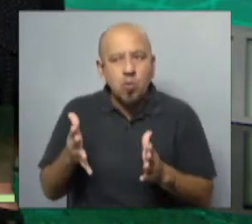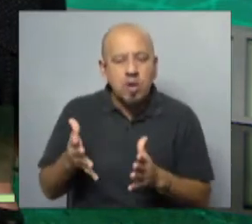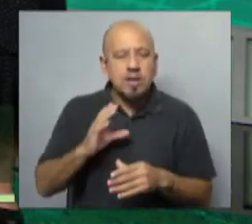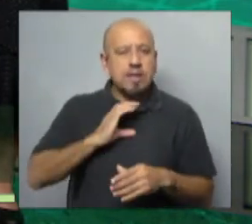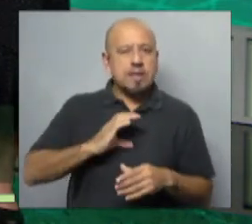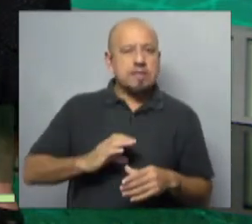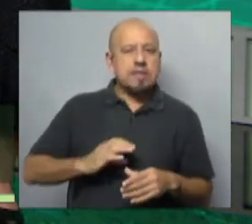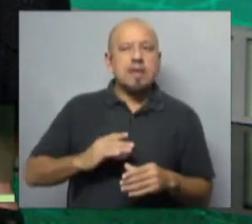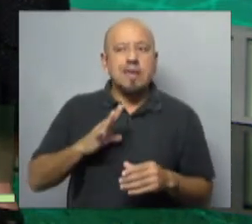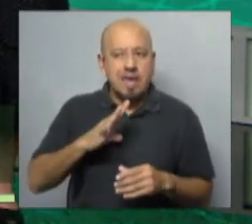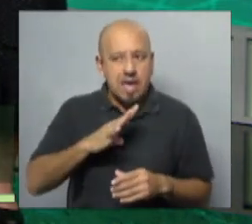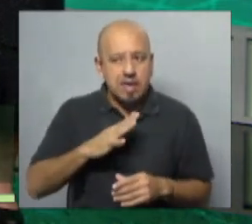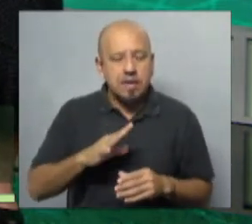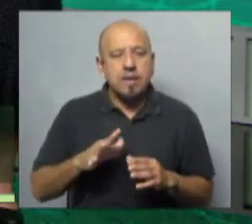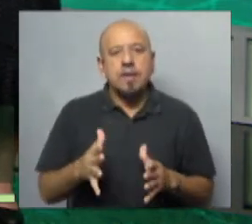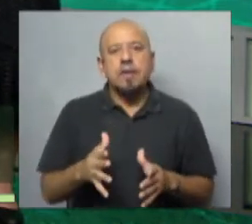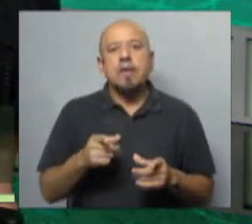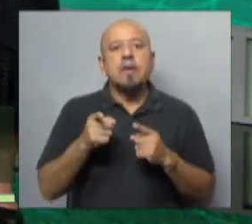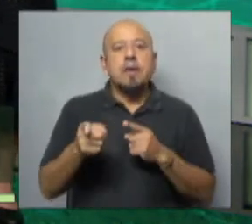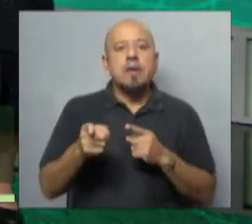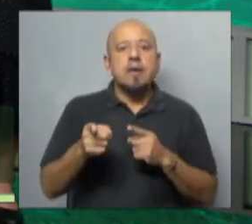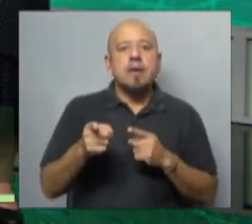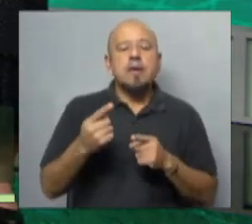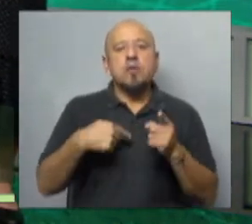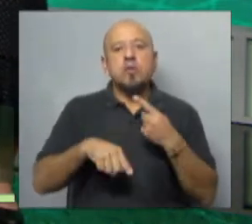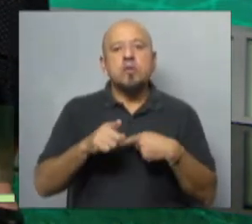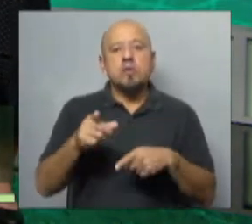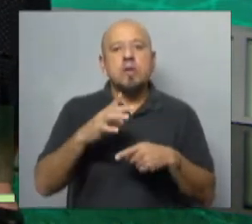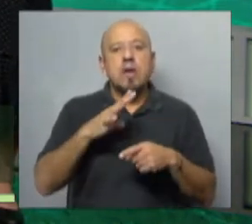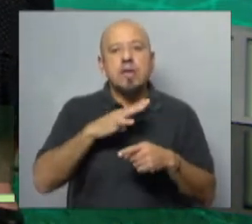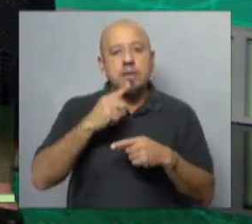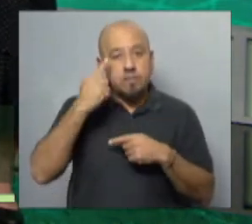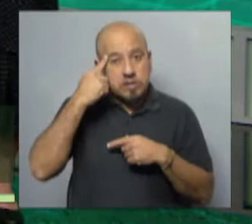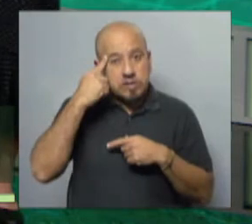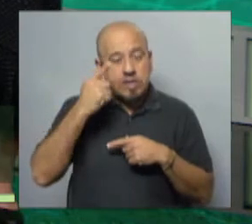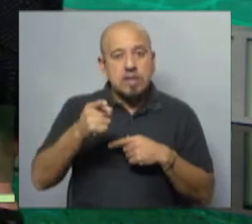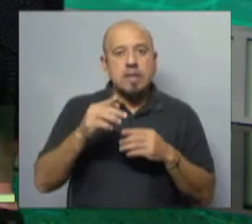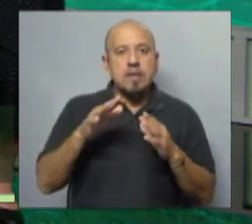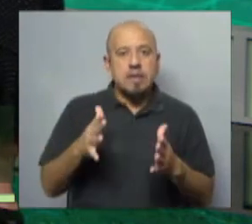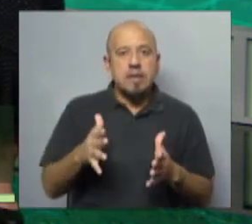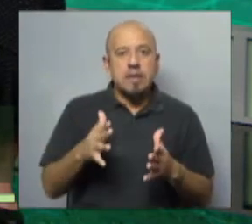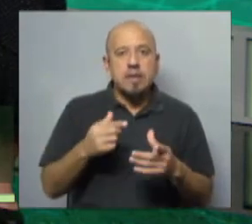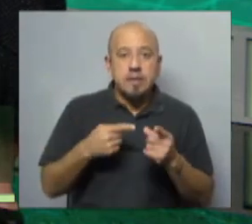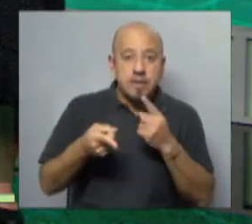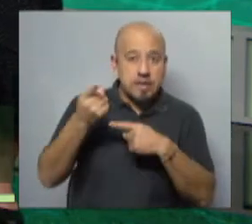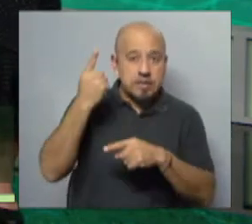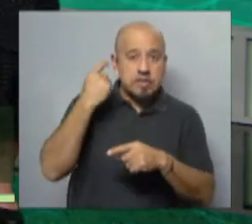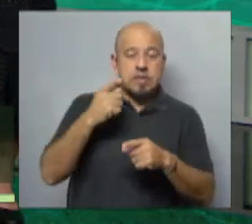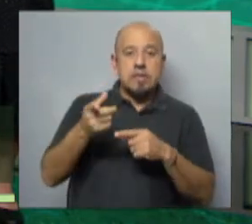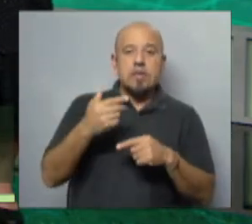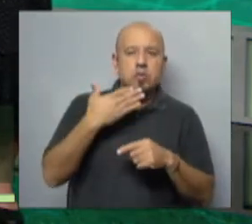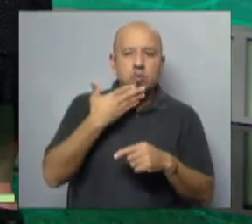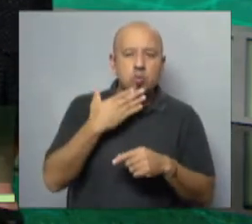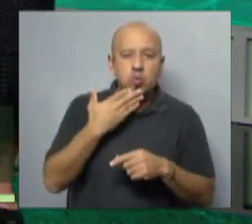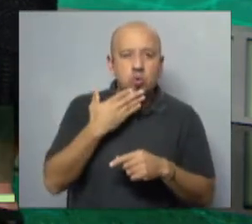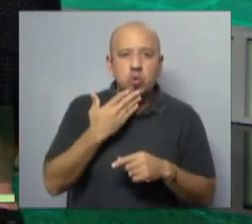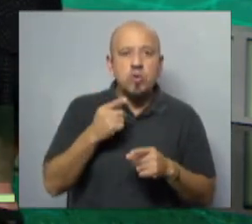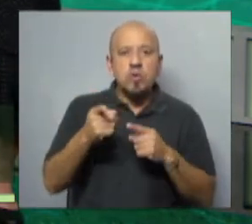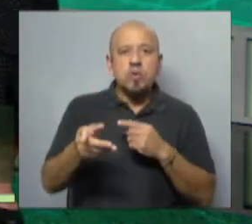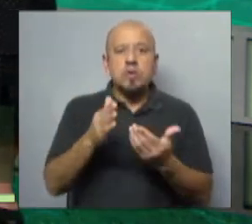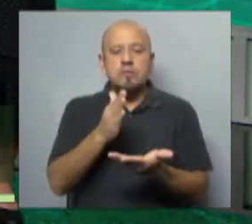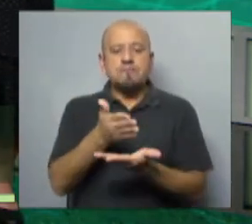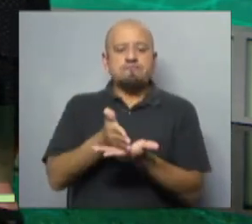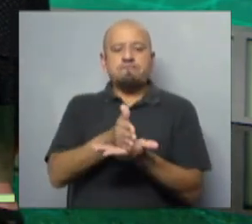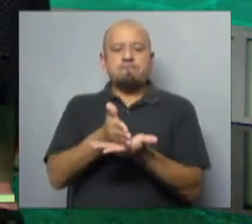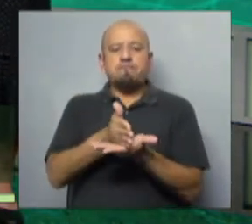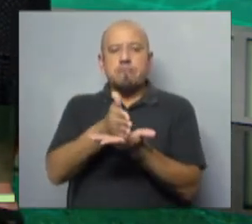anterior y lo que ocurre hoy no en ese sentido tenemos que pensar que los indecisos de ayer se ubicaban en el centro qué